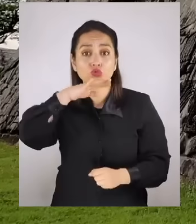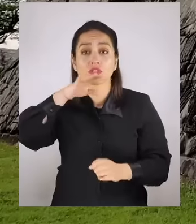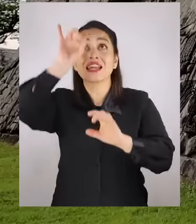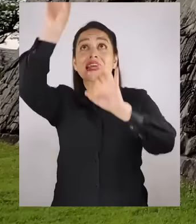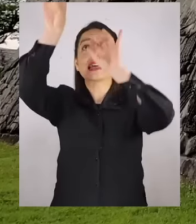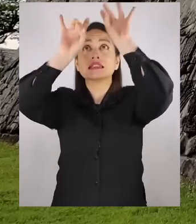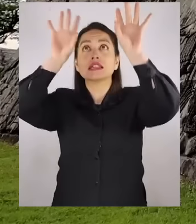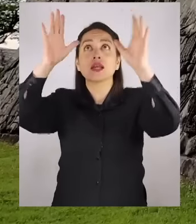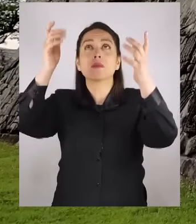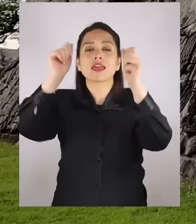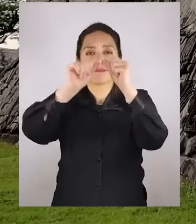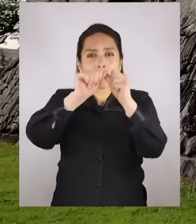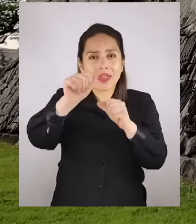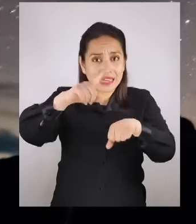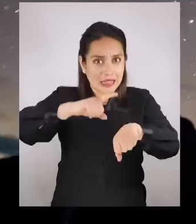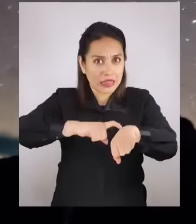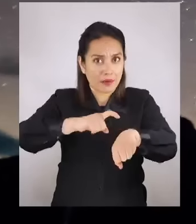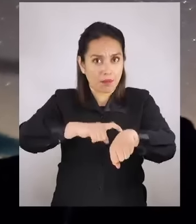para medir el tiempo.